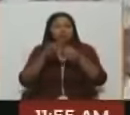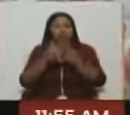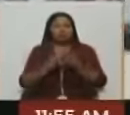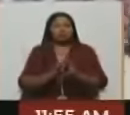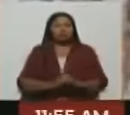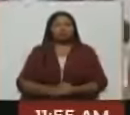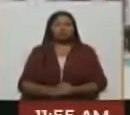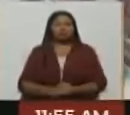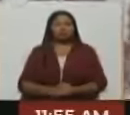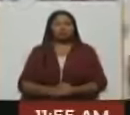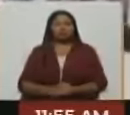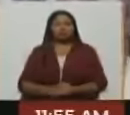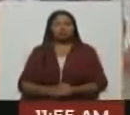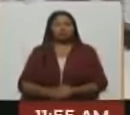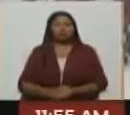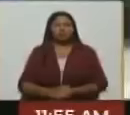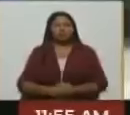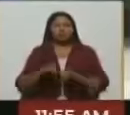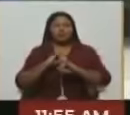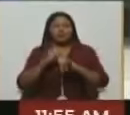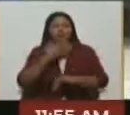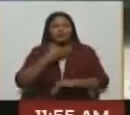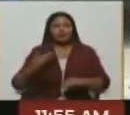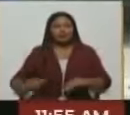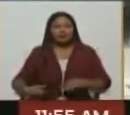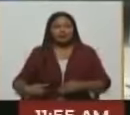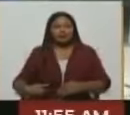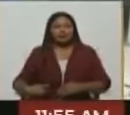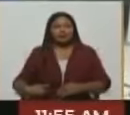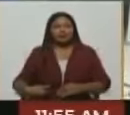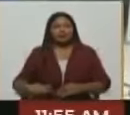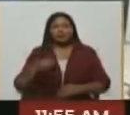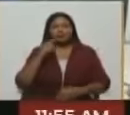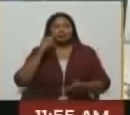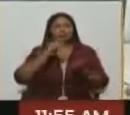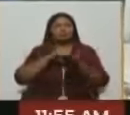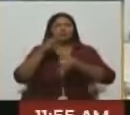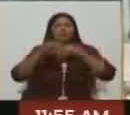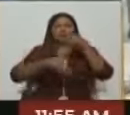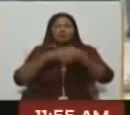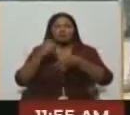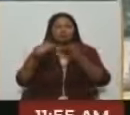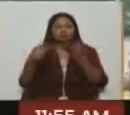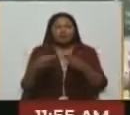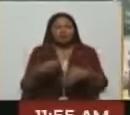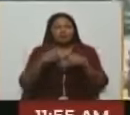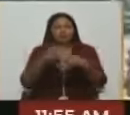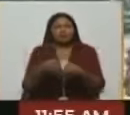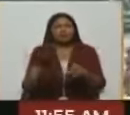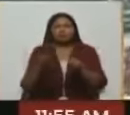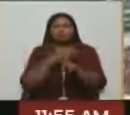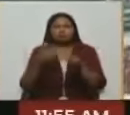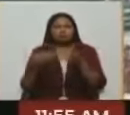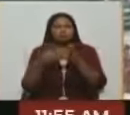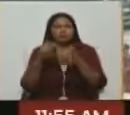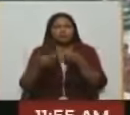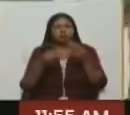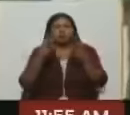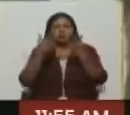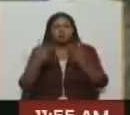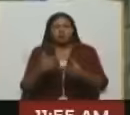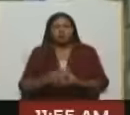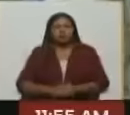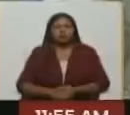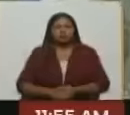el presidente del Poder Electoral, el doctor Elvis Amoroso, ha explicado incluso los intentos de sabotaje a las máquinas,